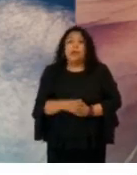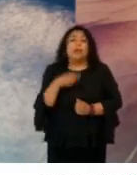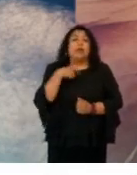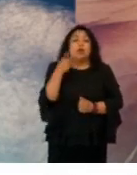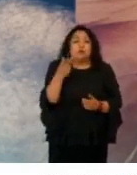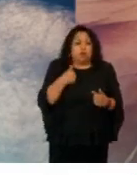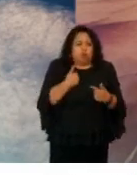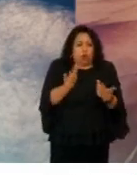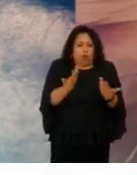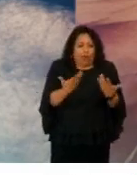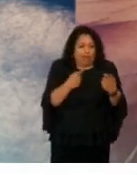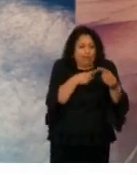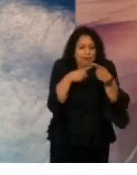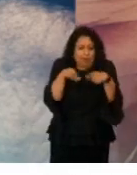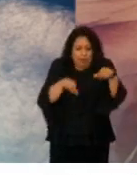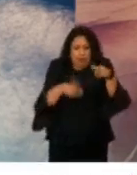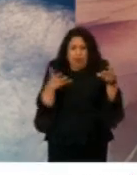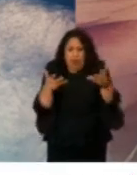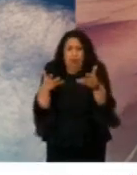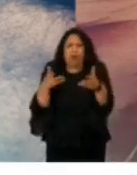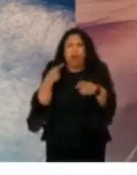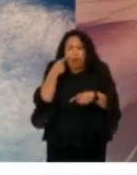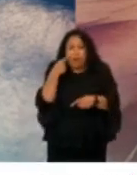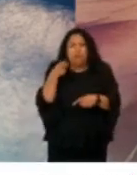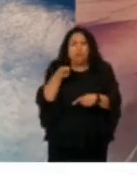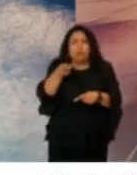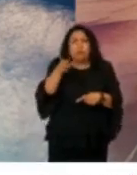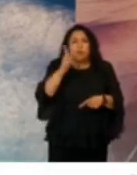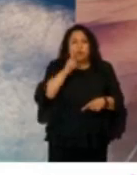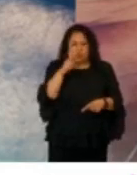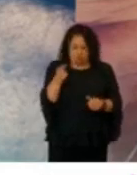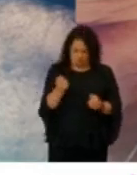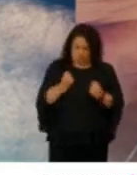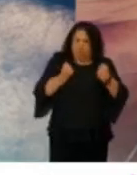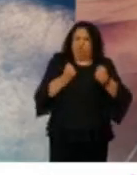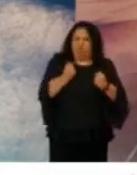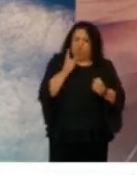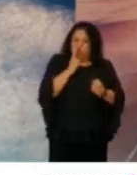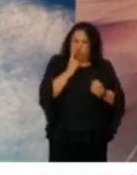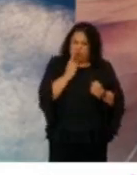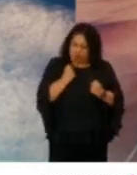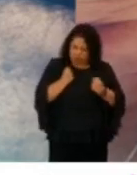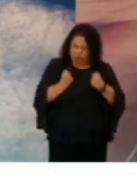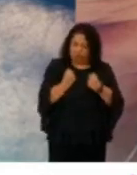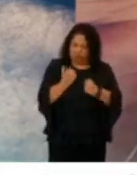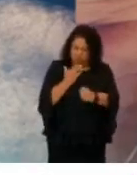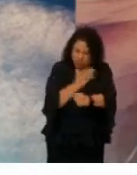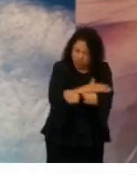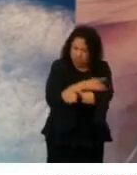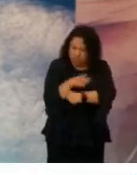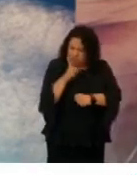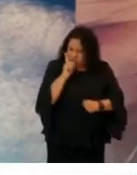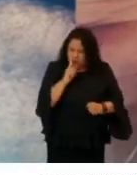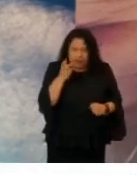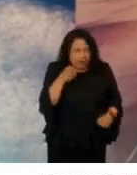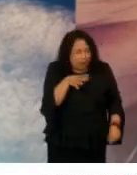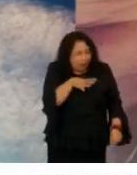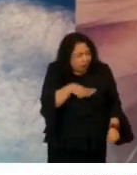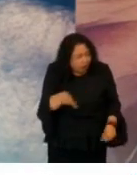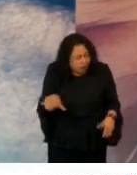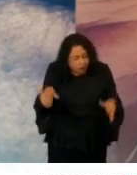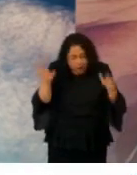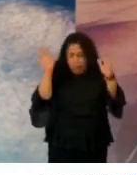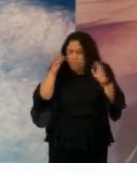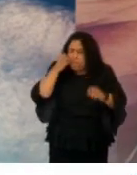multitasking. ¿Ya? A las mujeres lo que se les dice mucho es, empodérate mujer, empodérate, oye, eres increíble,